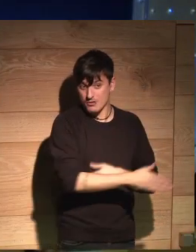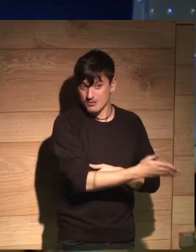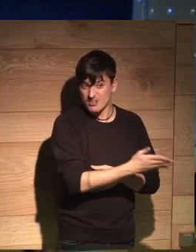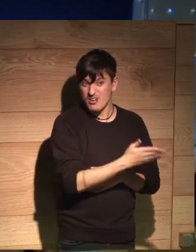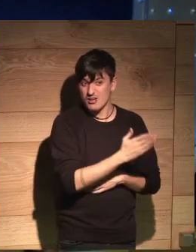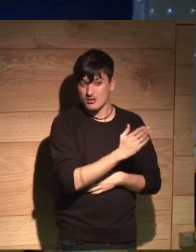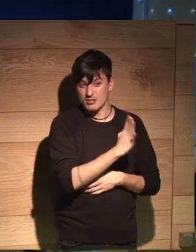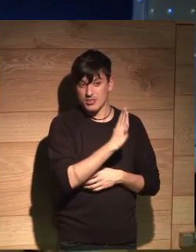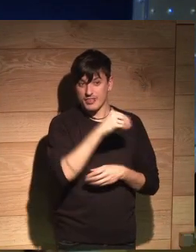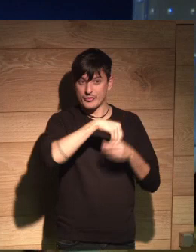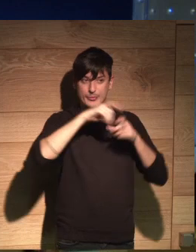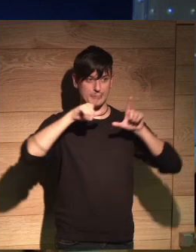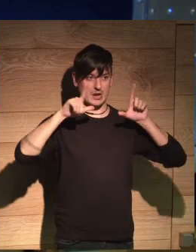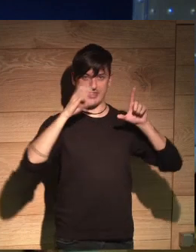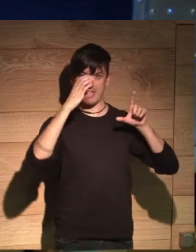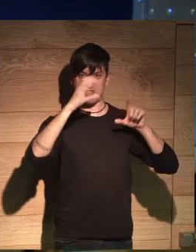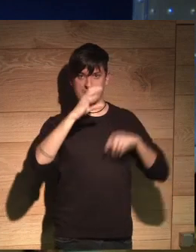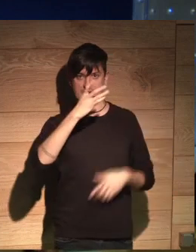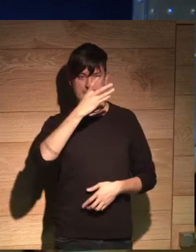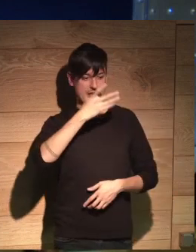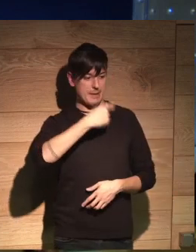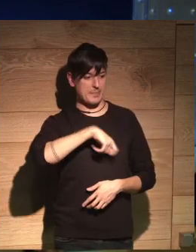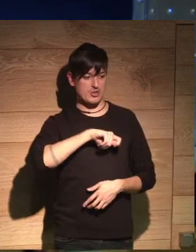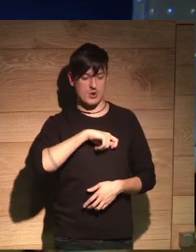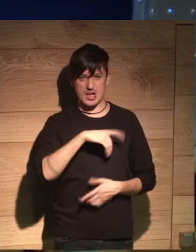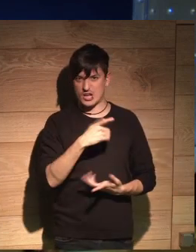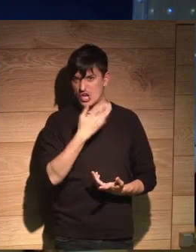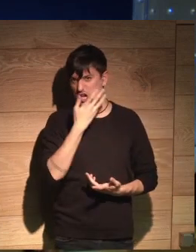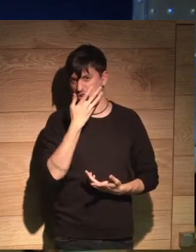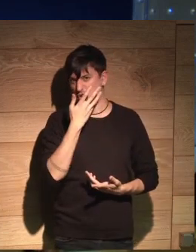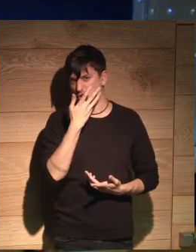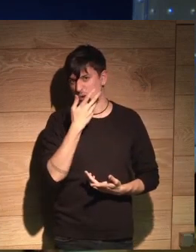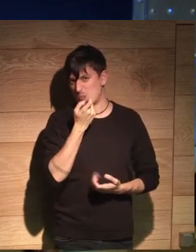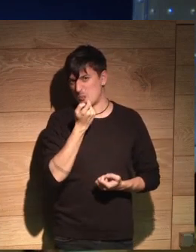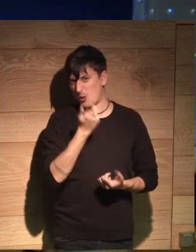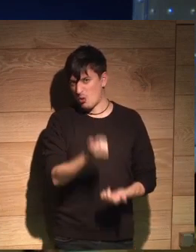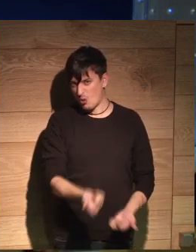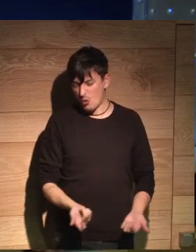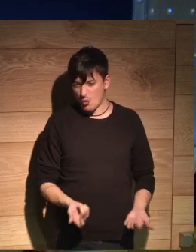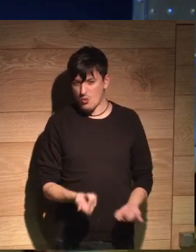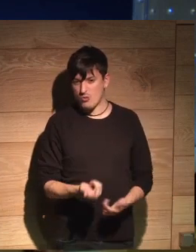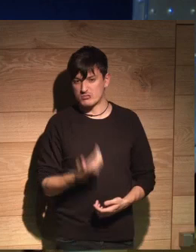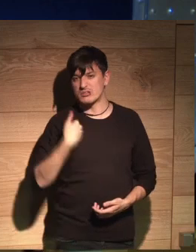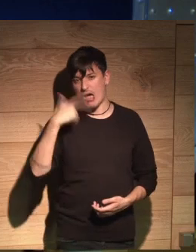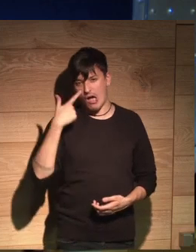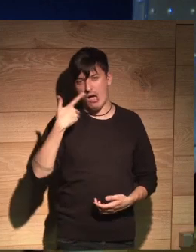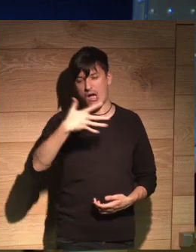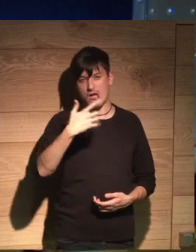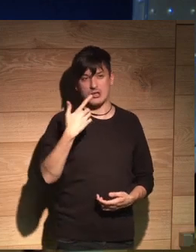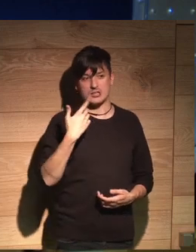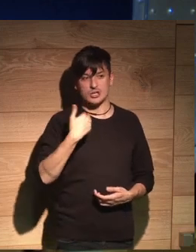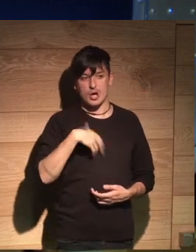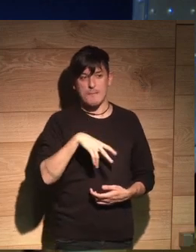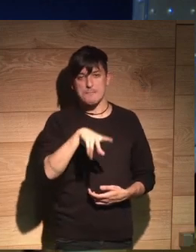una persona, una científica española, que es muy poco conocida. Que ya verán ustedes quién es. Pero una científica que ha ganado 2